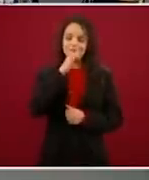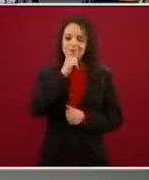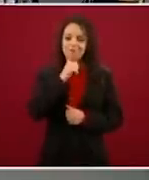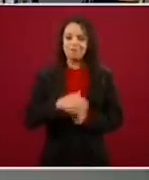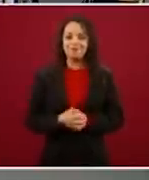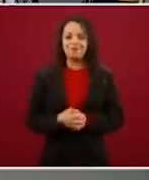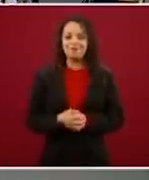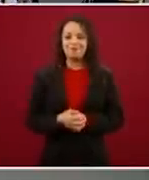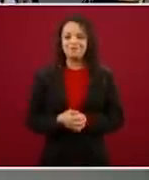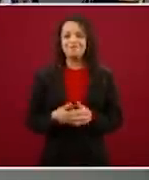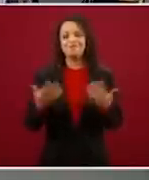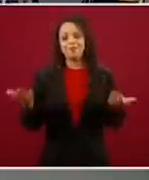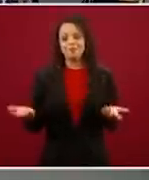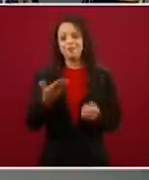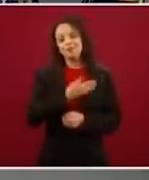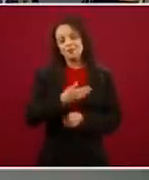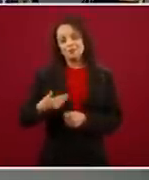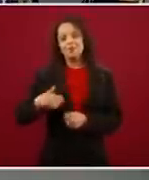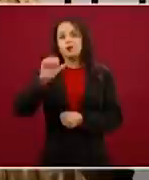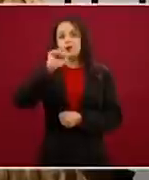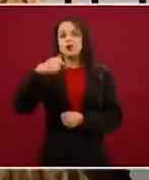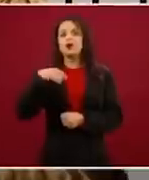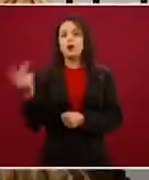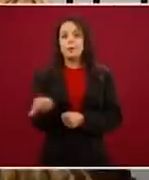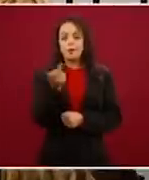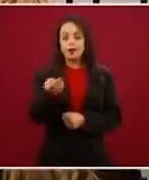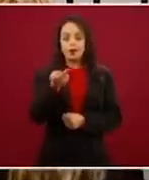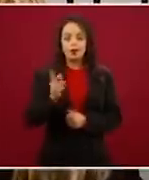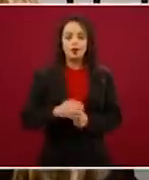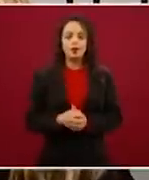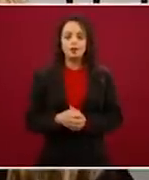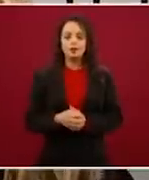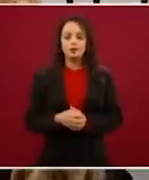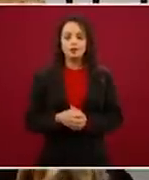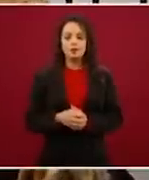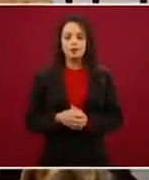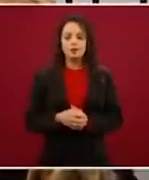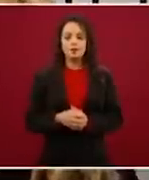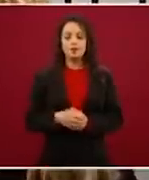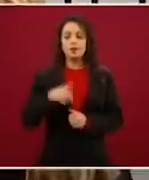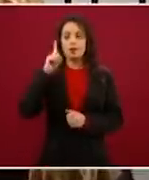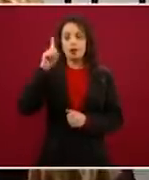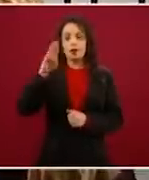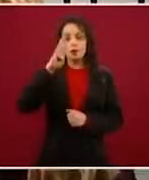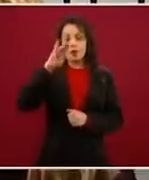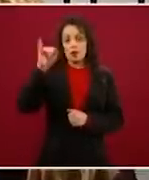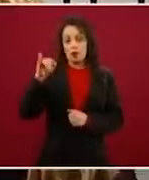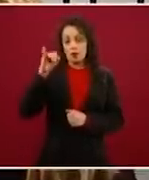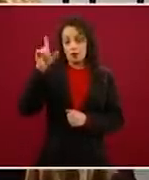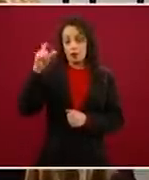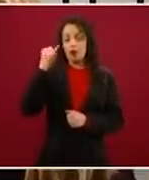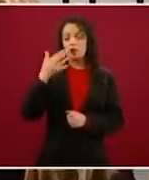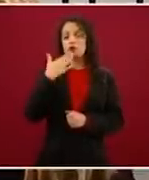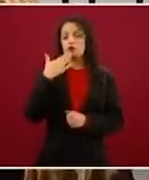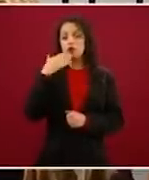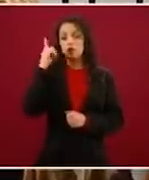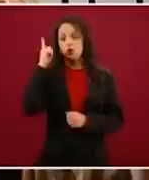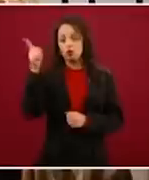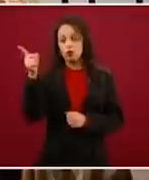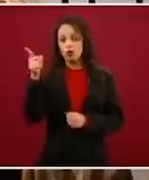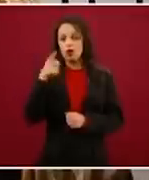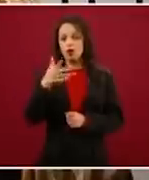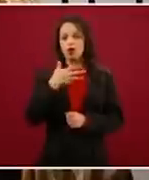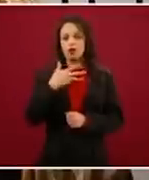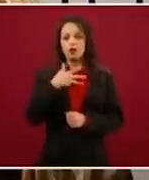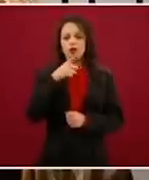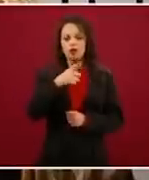Ok, presidente, tengo otra pregunta, presidente. Los industriales en Baja California y en Sonora empezaron a